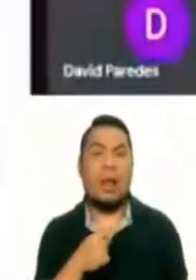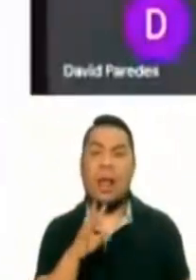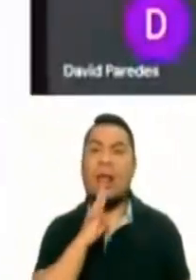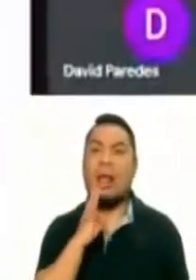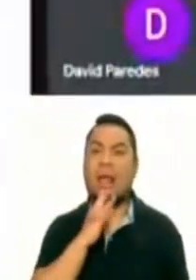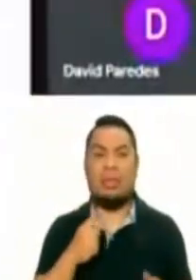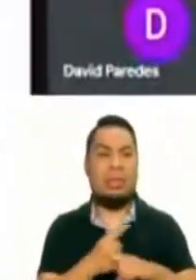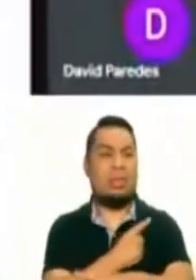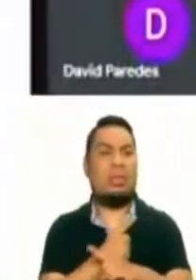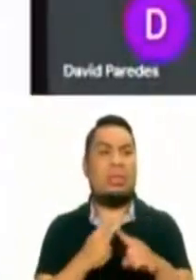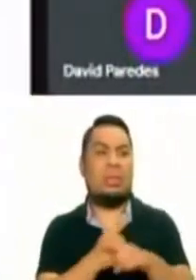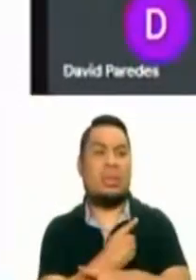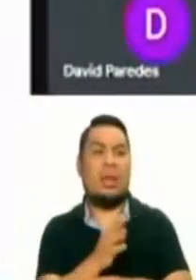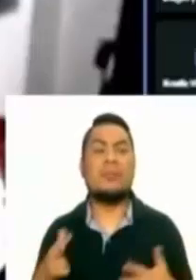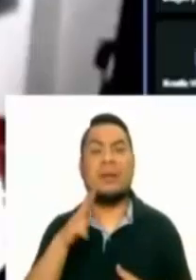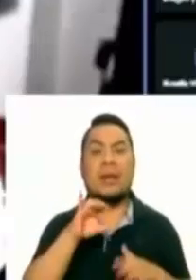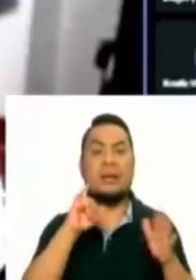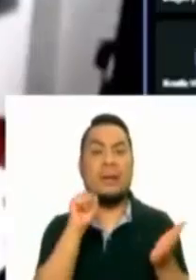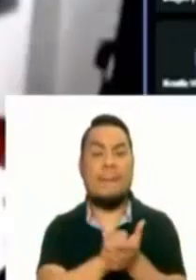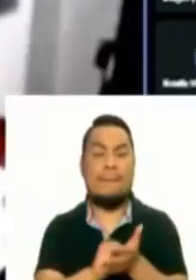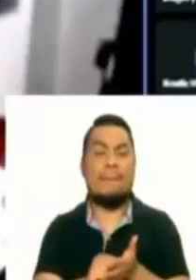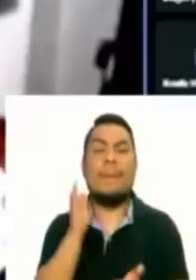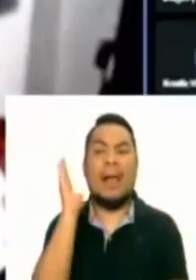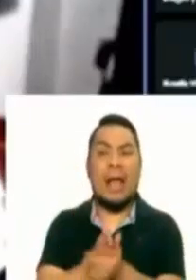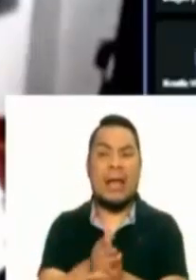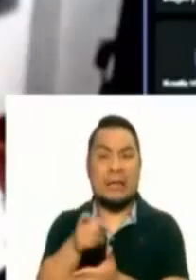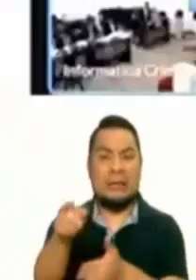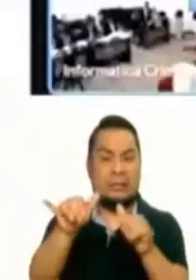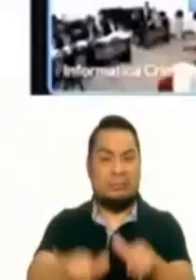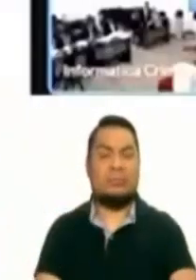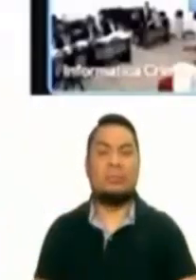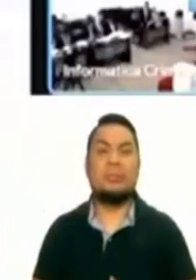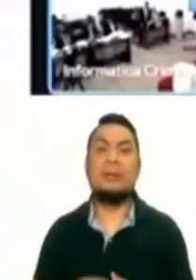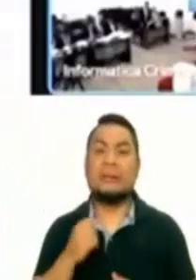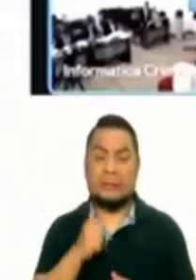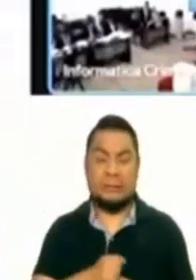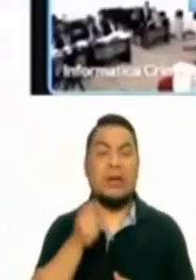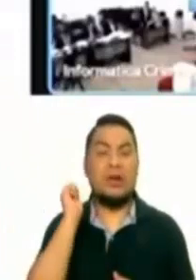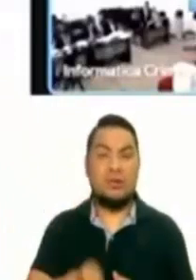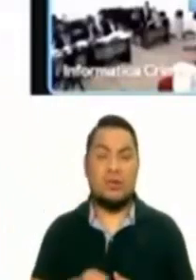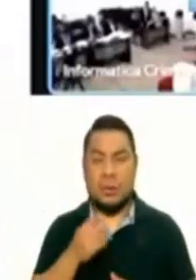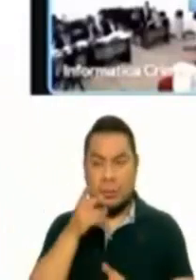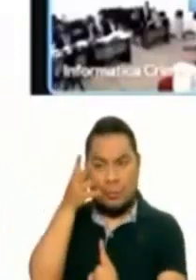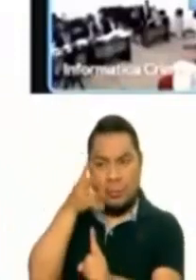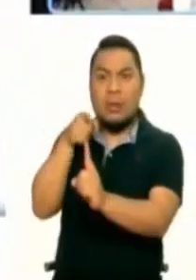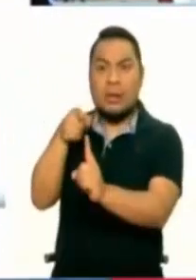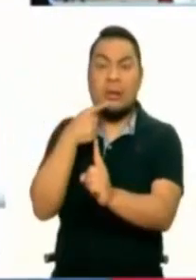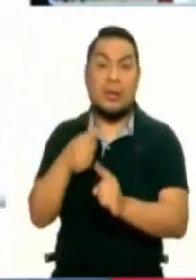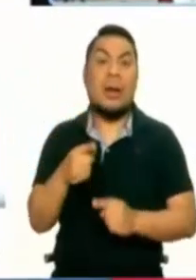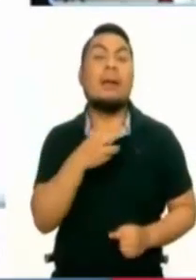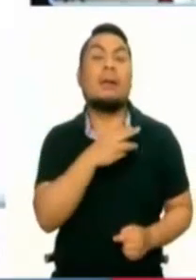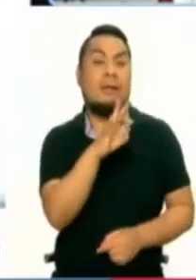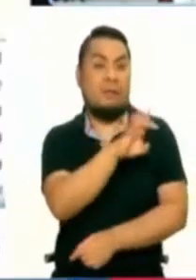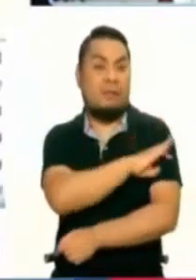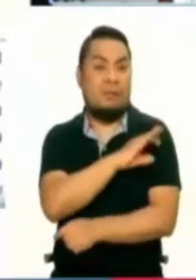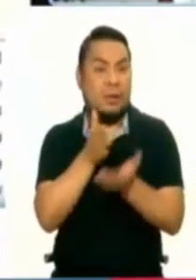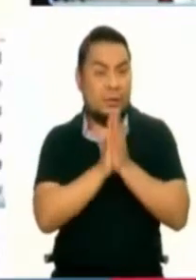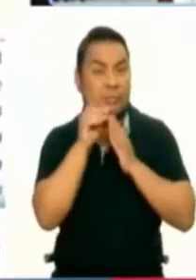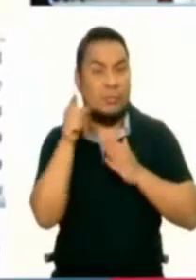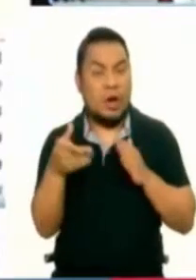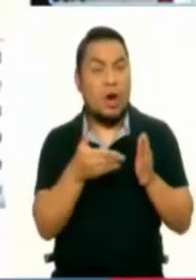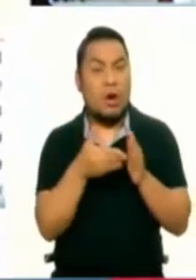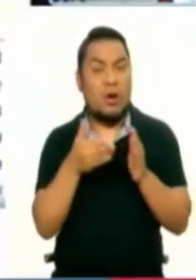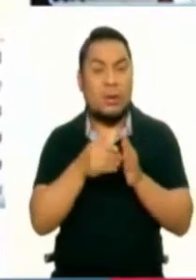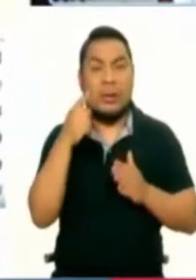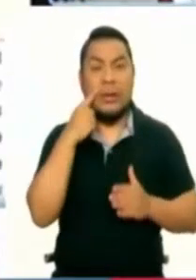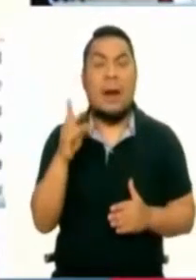de salud. Escuchemos. Impedimento de salida del país y comparecencia con restricciones solicitó el Ministerio Público contra la esposa